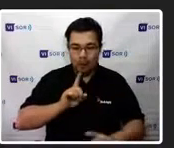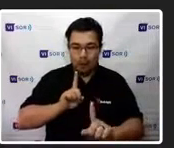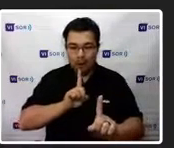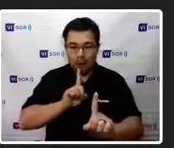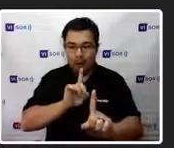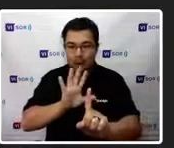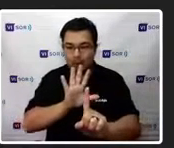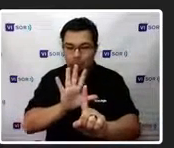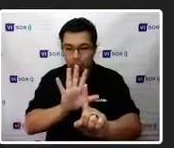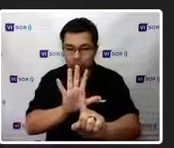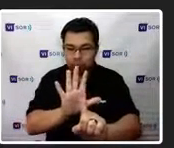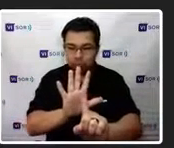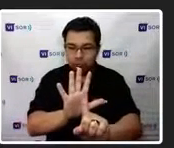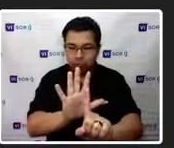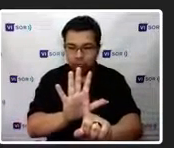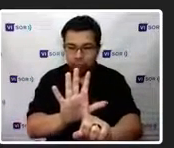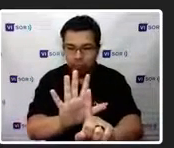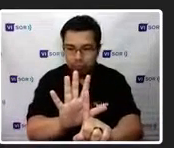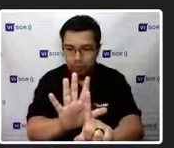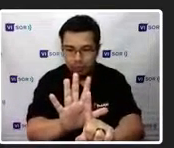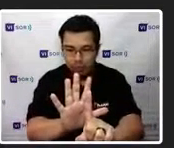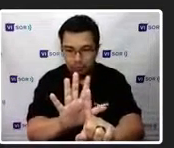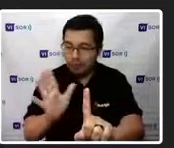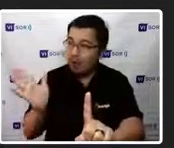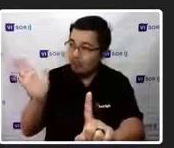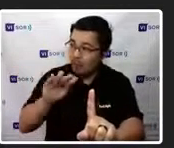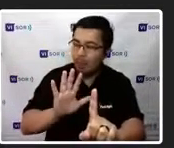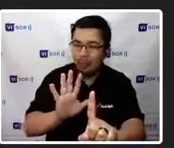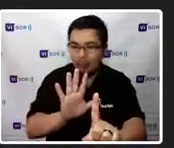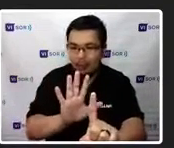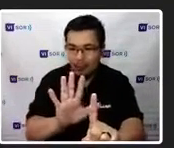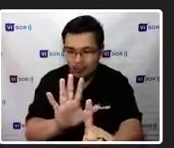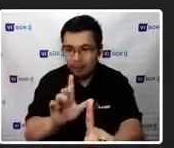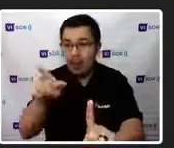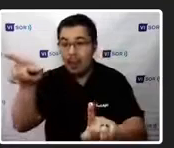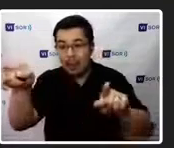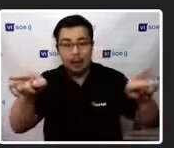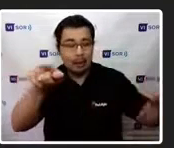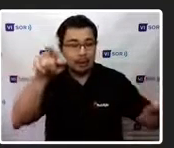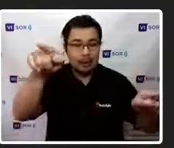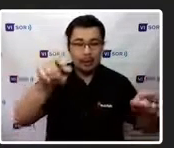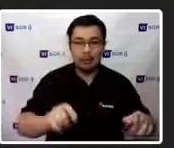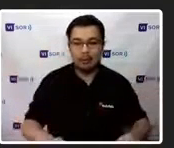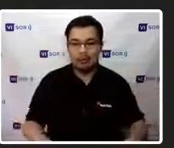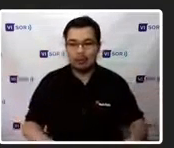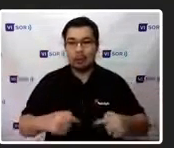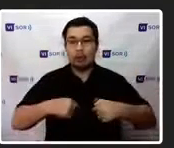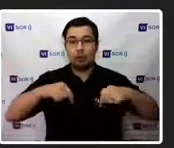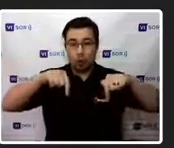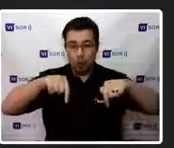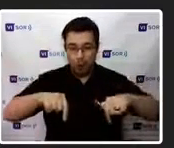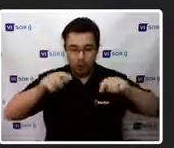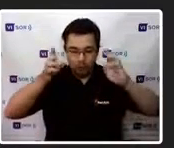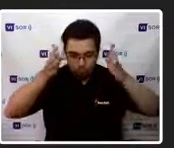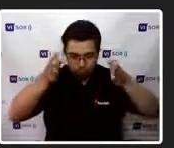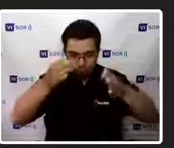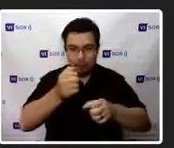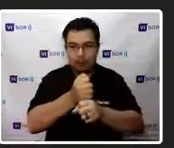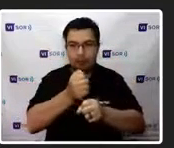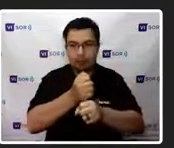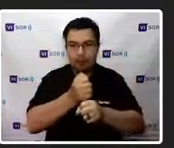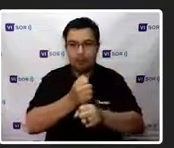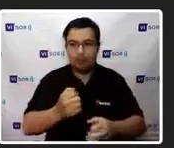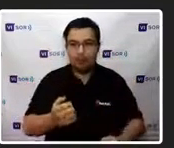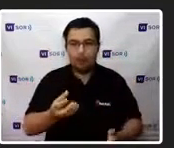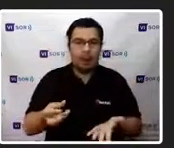me dedico. Bueno, lo que para mí más significativo fue de la carrera fue sin duda